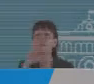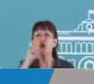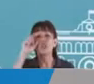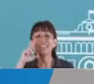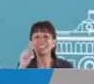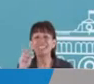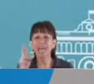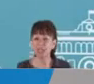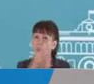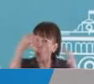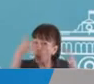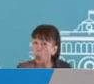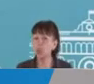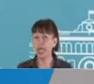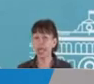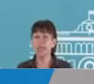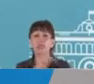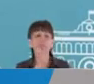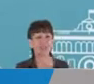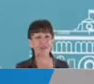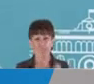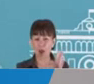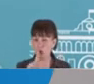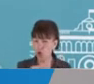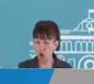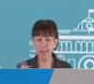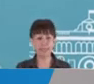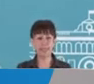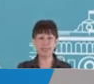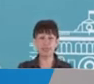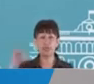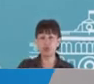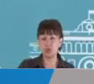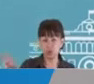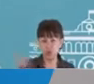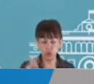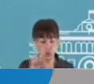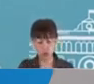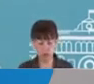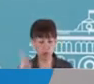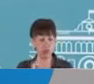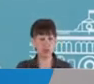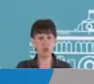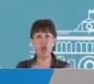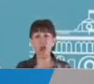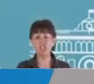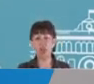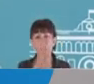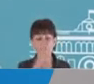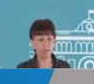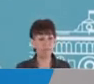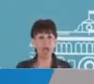esta época del año sí y agregarle un costo adicional para muchas pequeñas empresas este significa un esfuerzo que